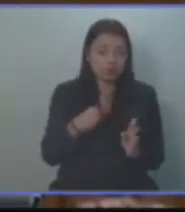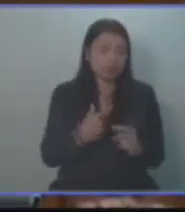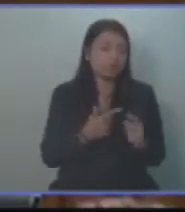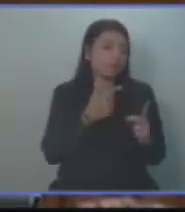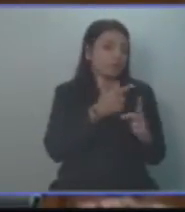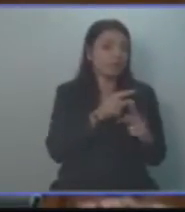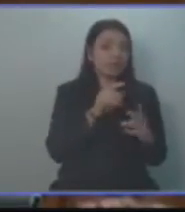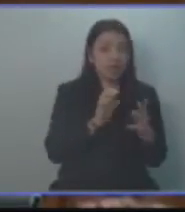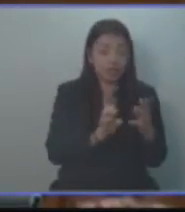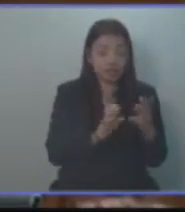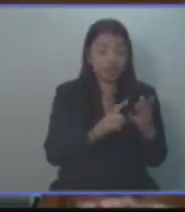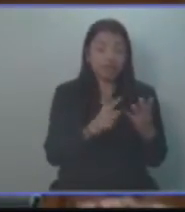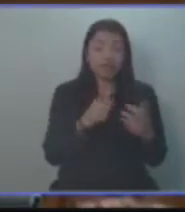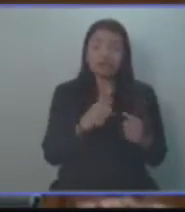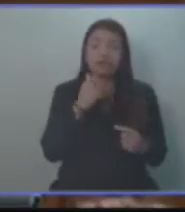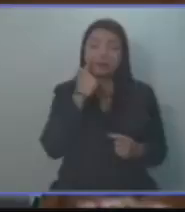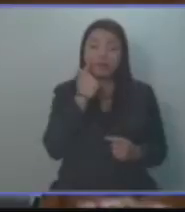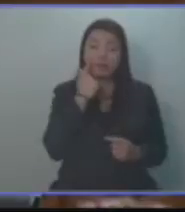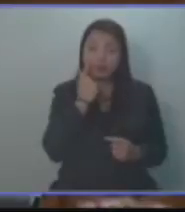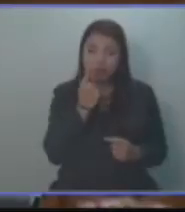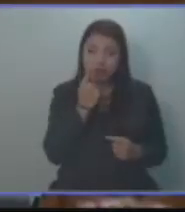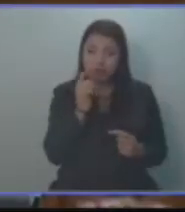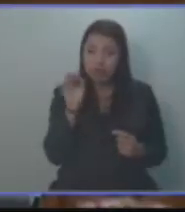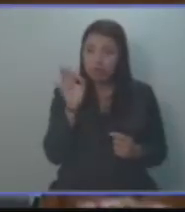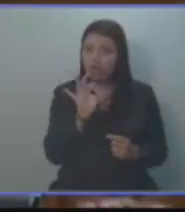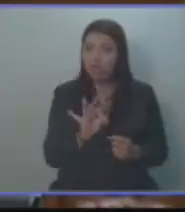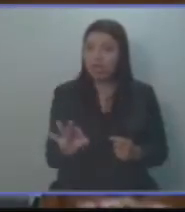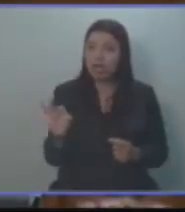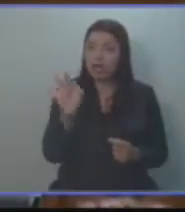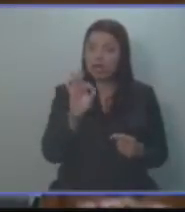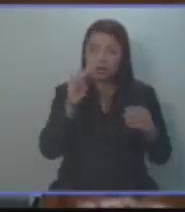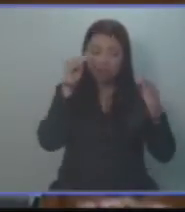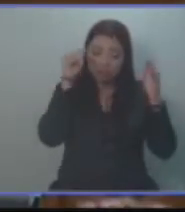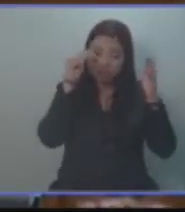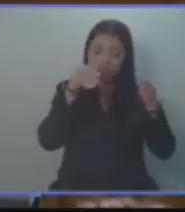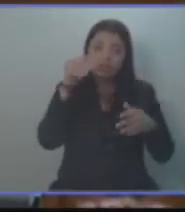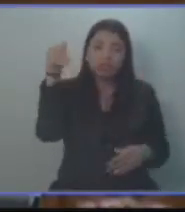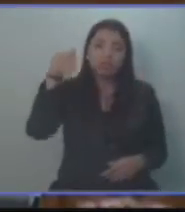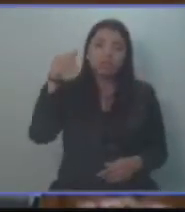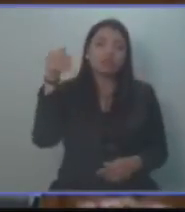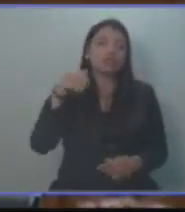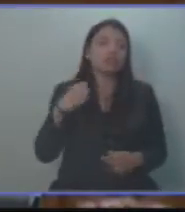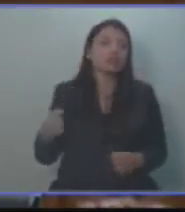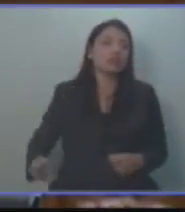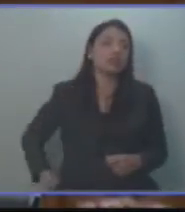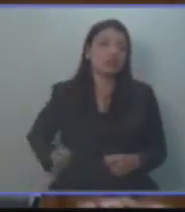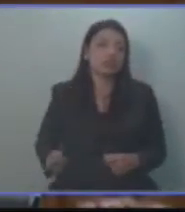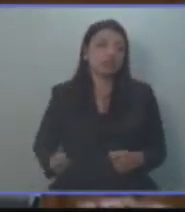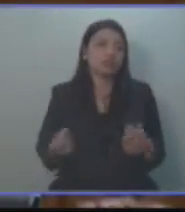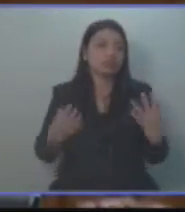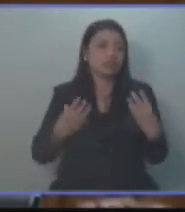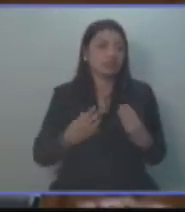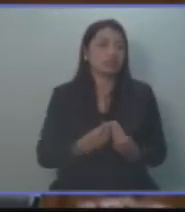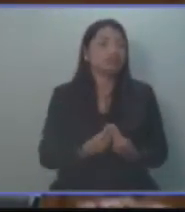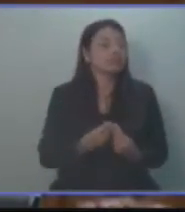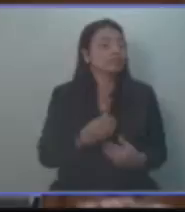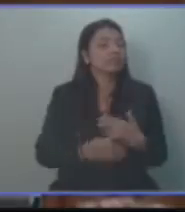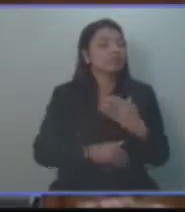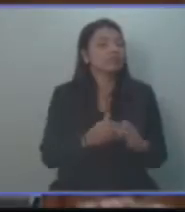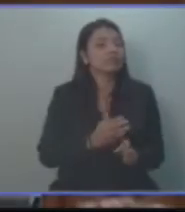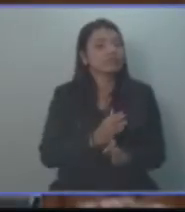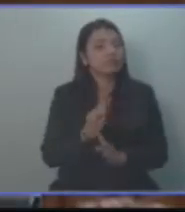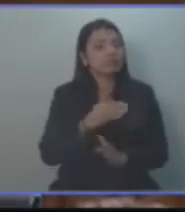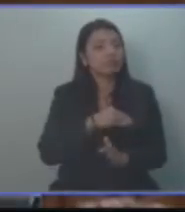E, velar por la calidad de atención que desarrollan los estudiantes de internado rotatorio y año social de las carreras